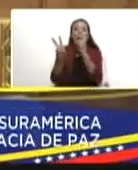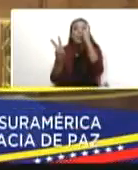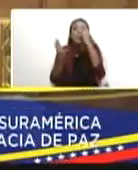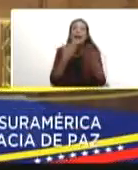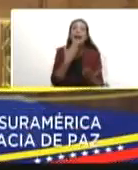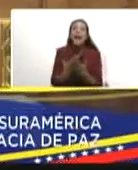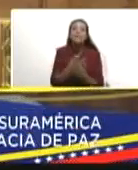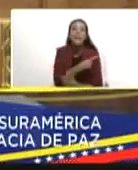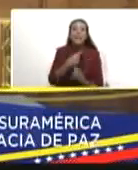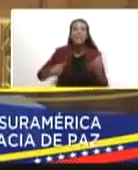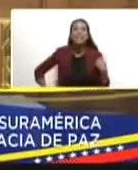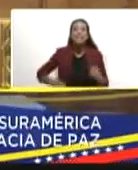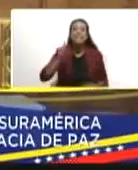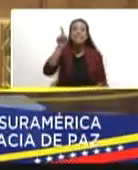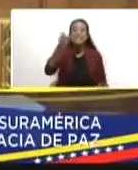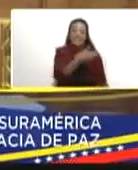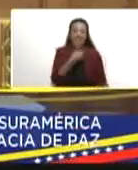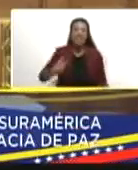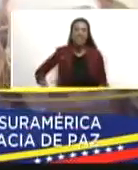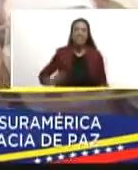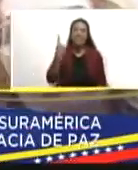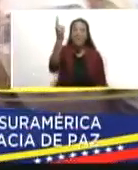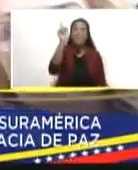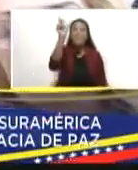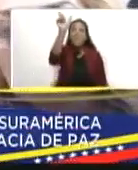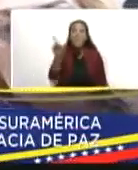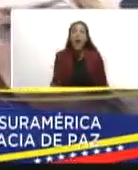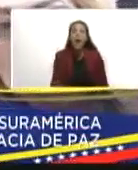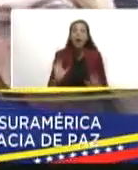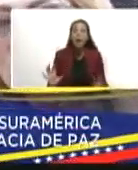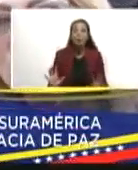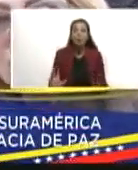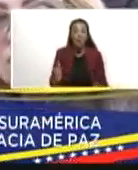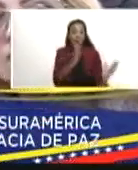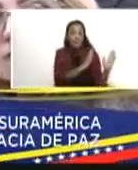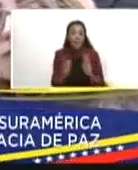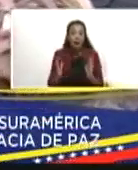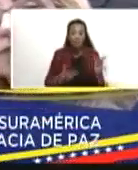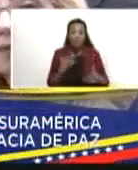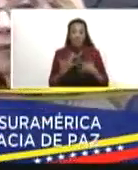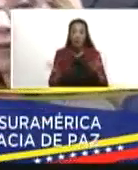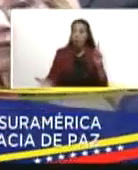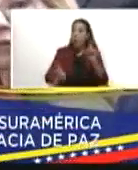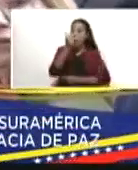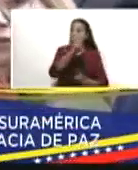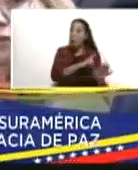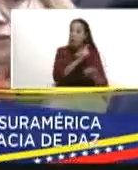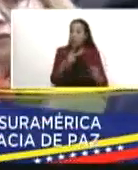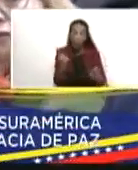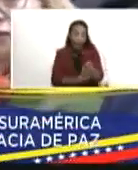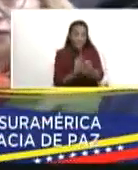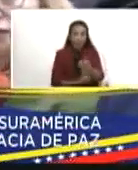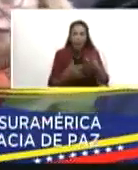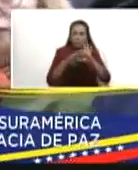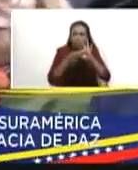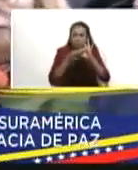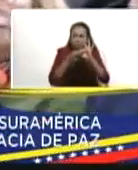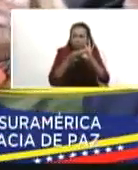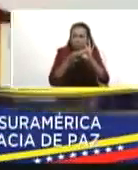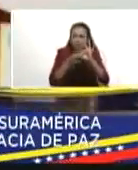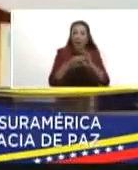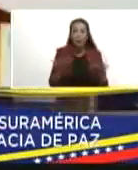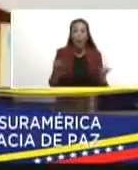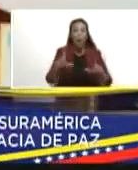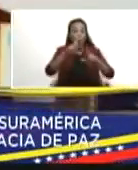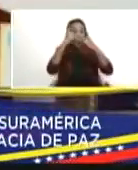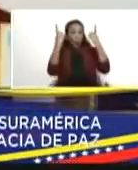Agradezco al presidente sin chinín además logramos los planes de hermanamiento integral entre